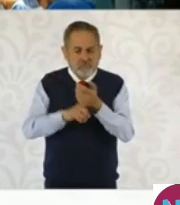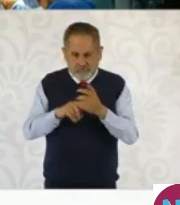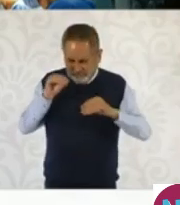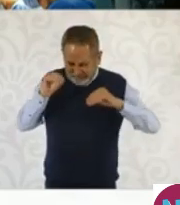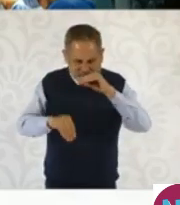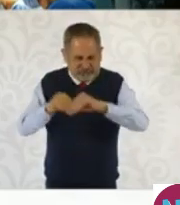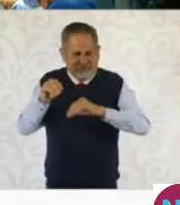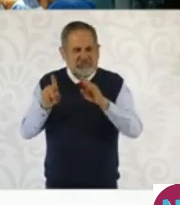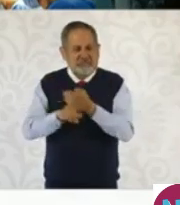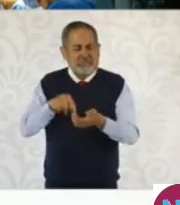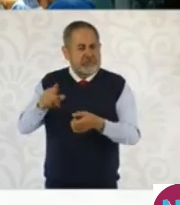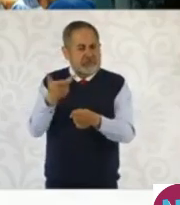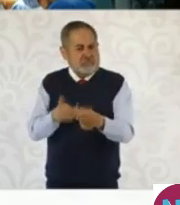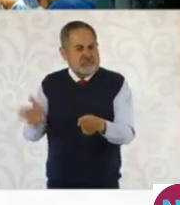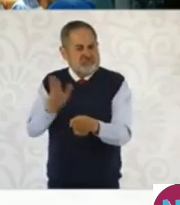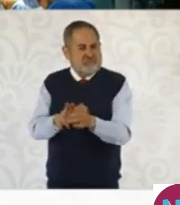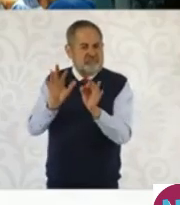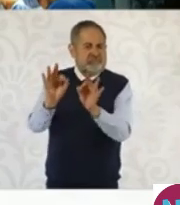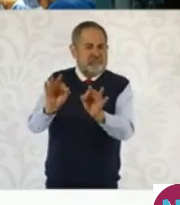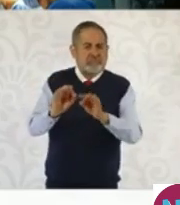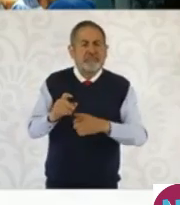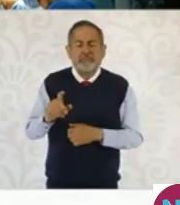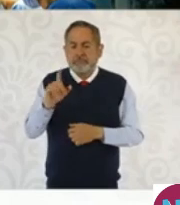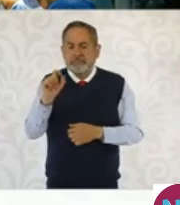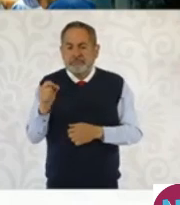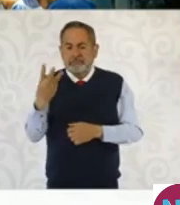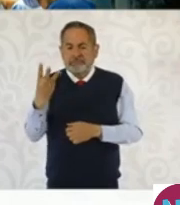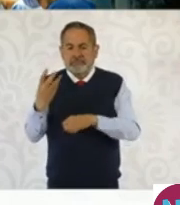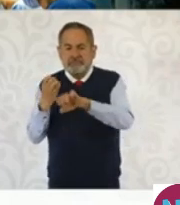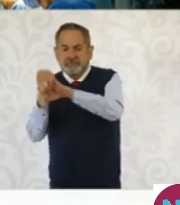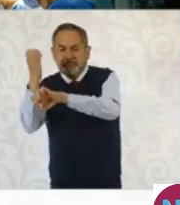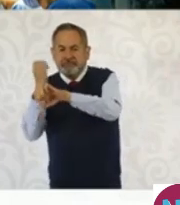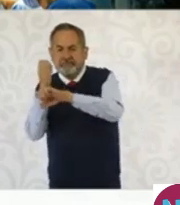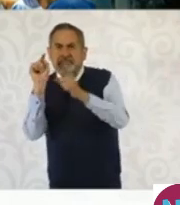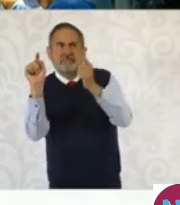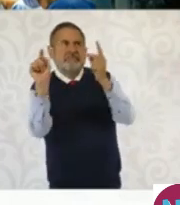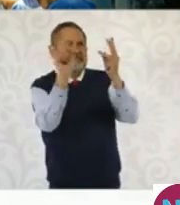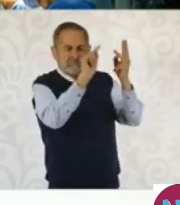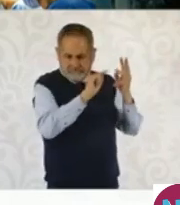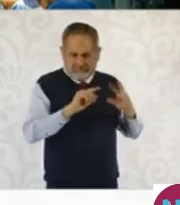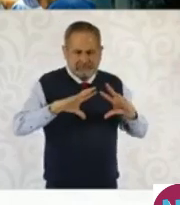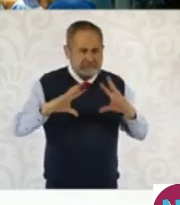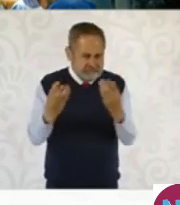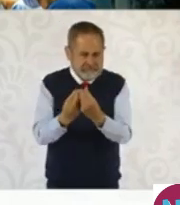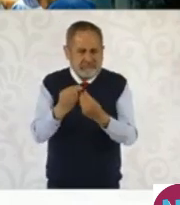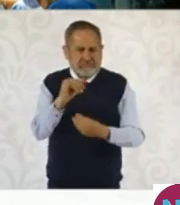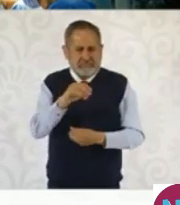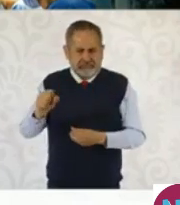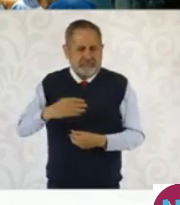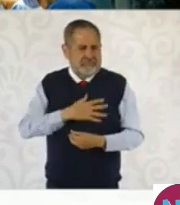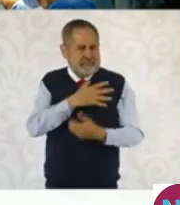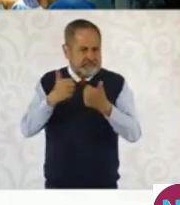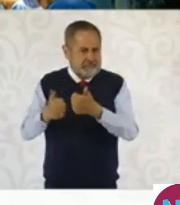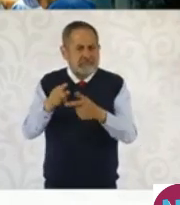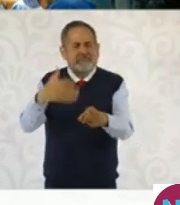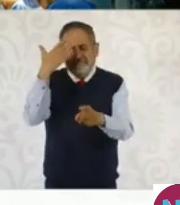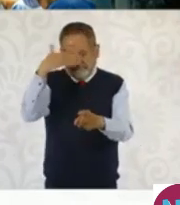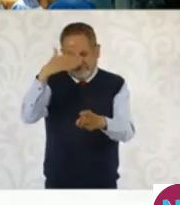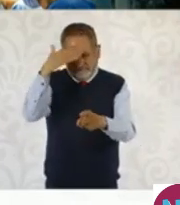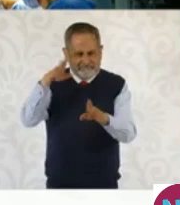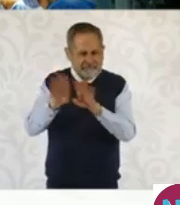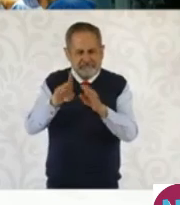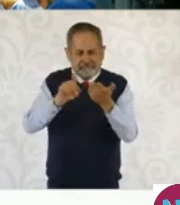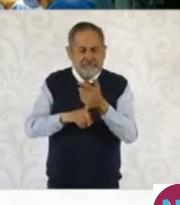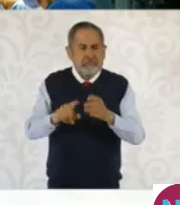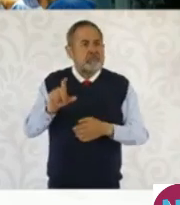nuestra institución en las 23 entidades donde opera el IMSS Bienestar. Estas metas, que ya ustedes conocen,